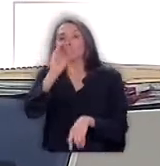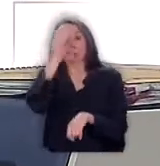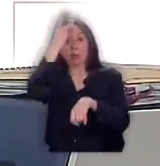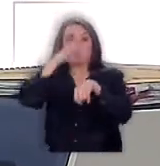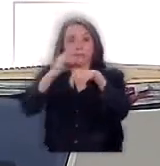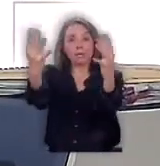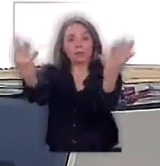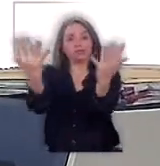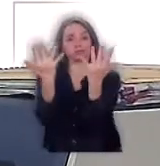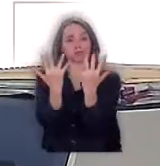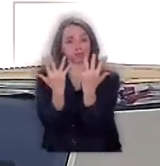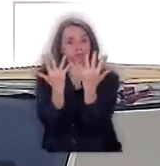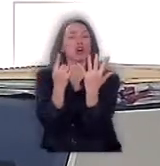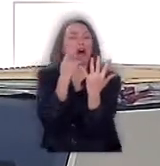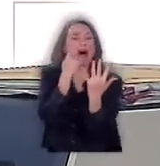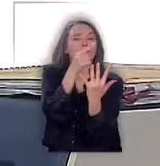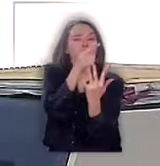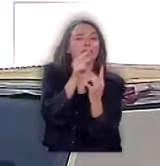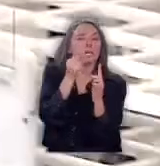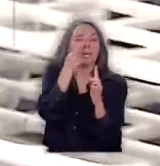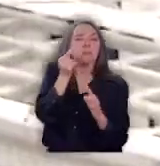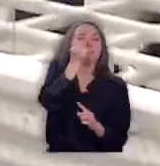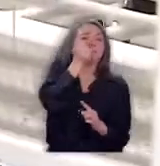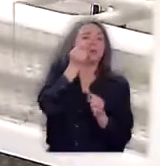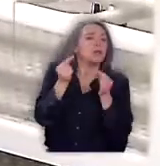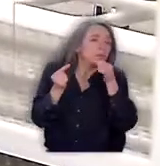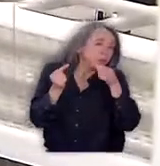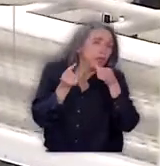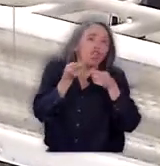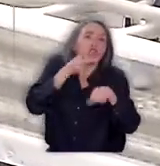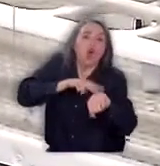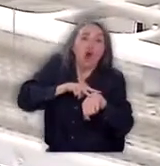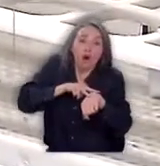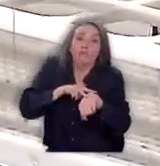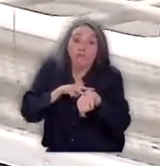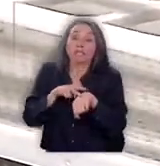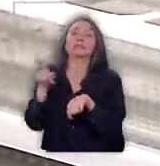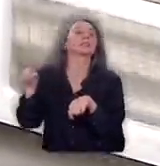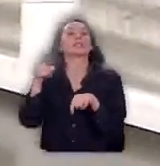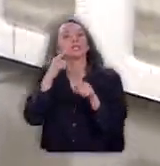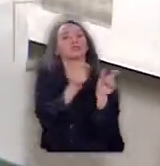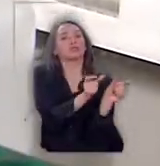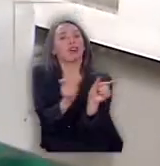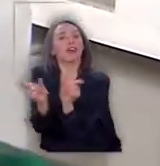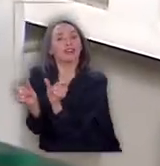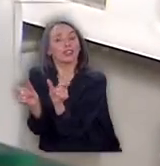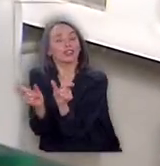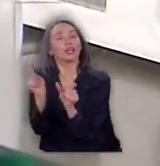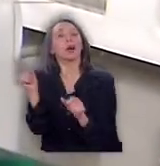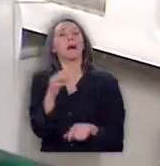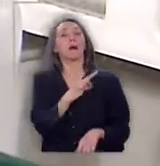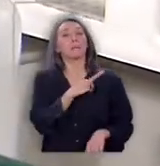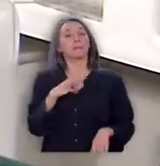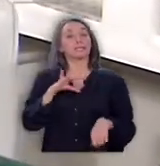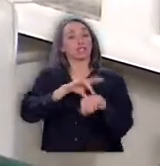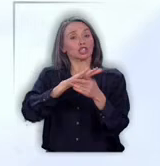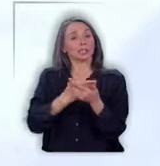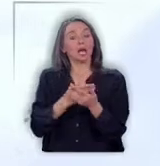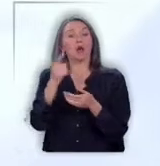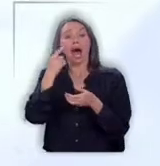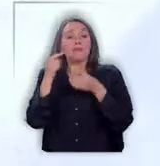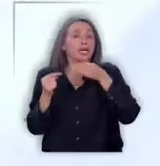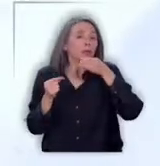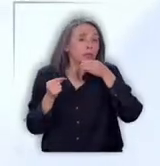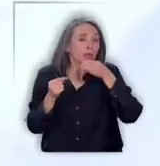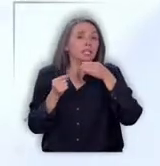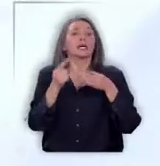pacientes que lo hemos podido seguir longitudinalmente la autoridad sanitaria descartó que la incorporación del test de saliva tenga que ver